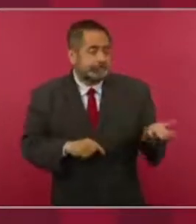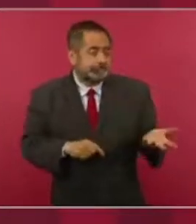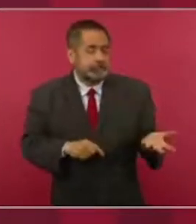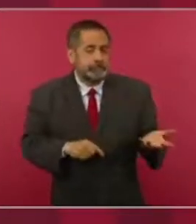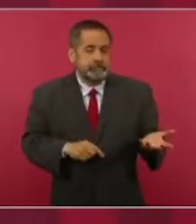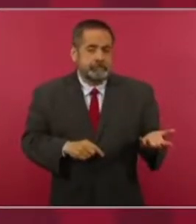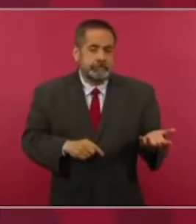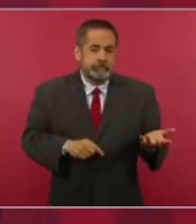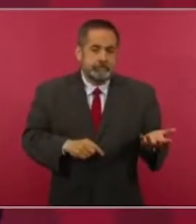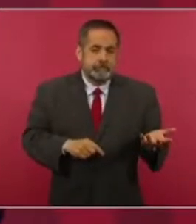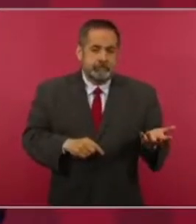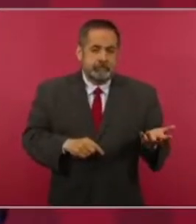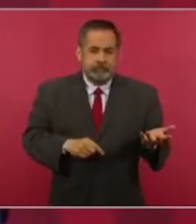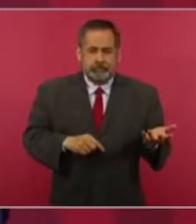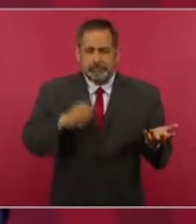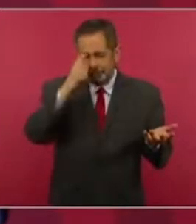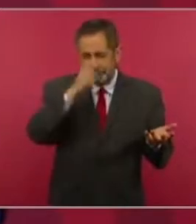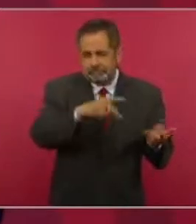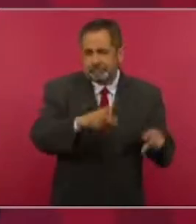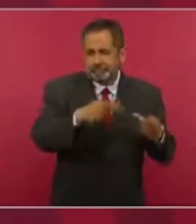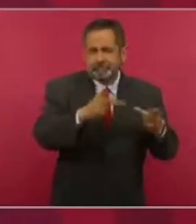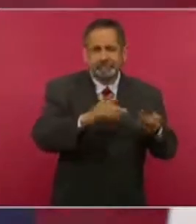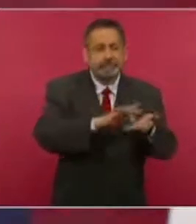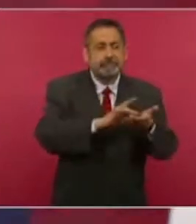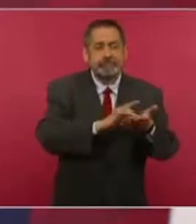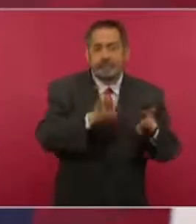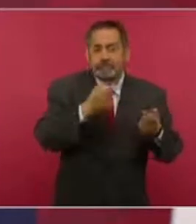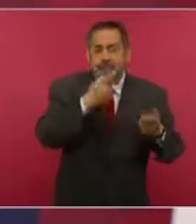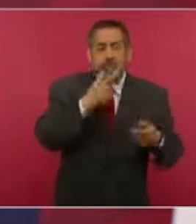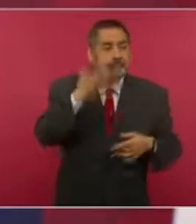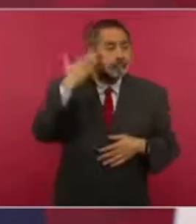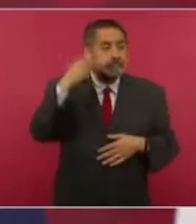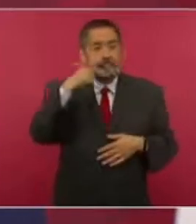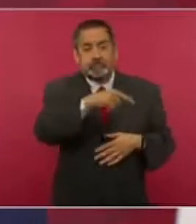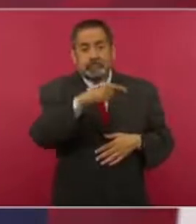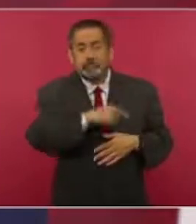de la venta de los medicamentos que existía.